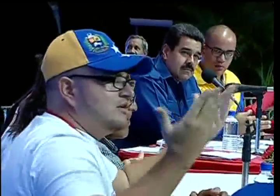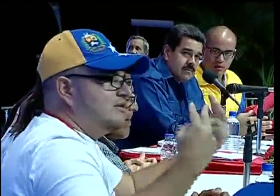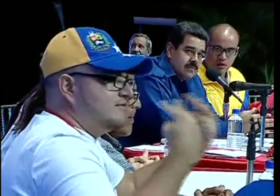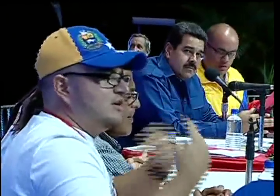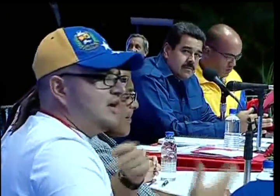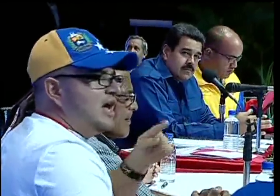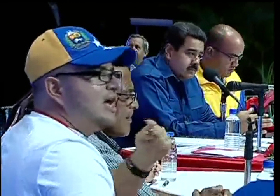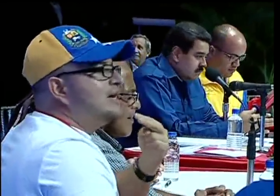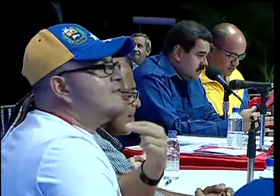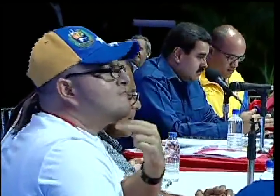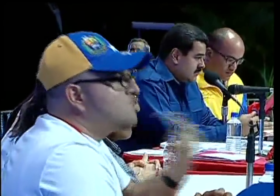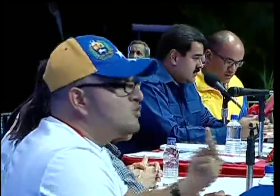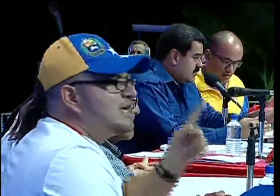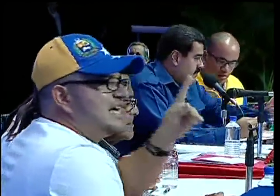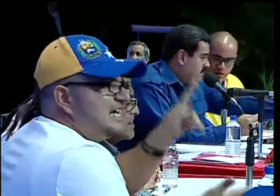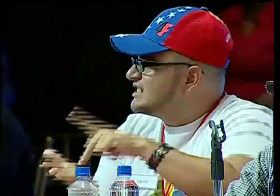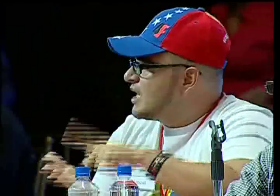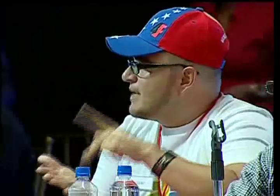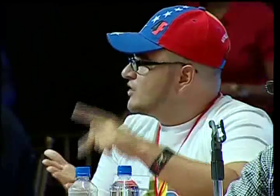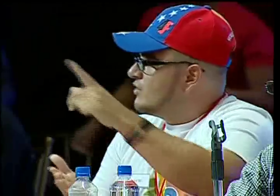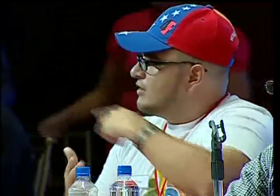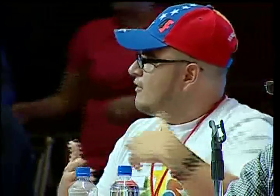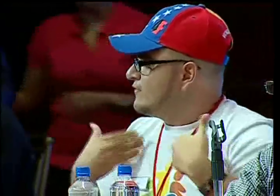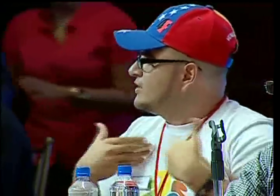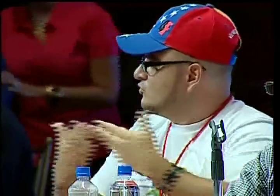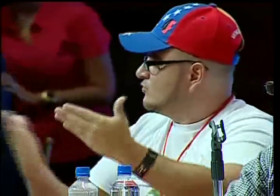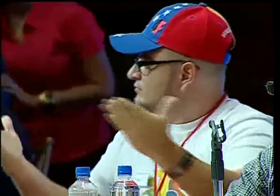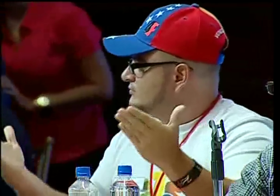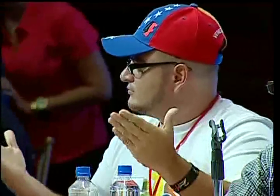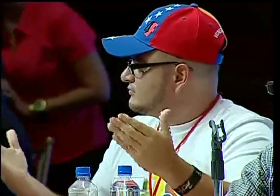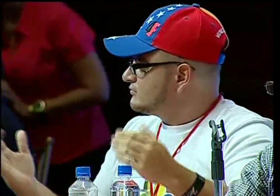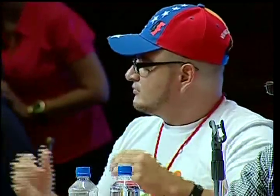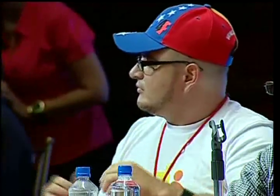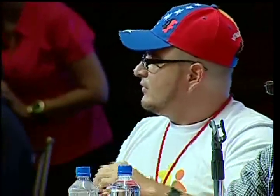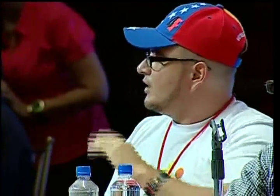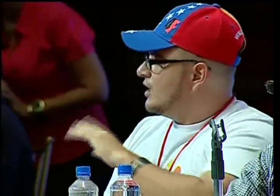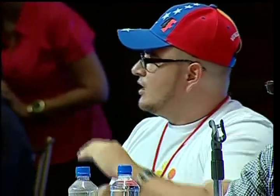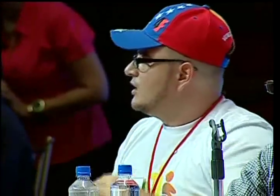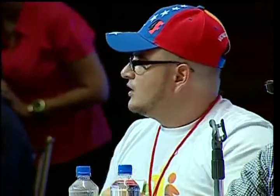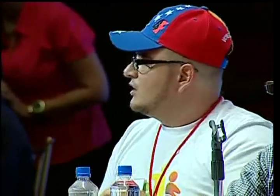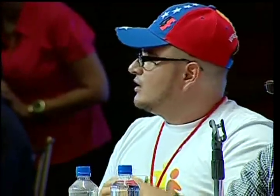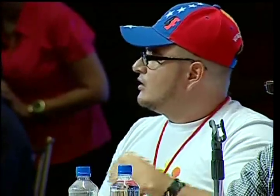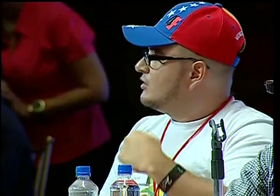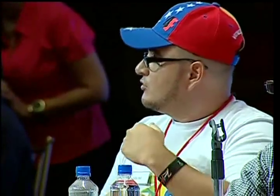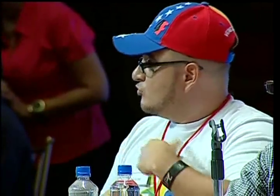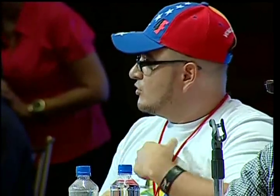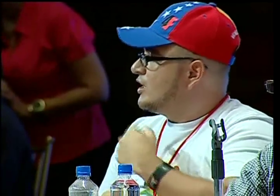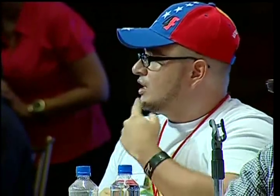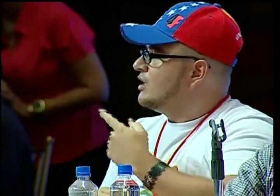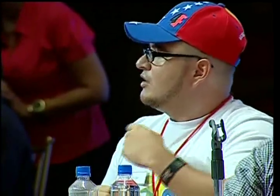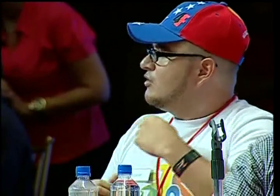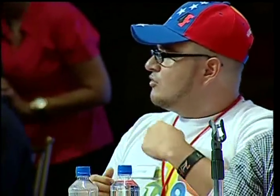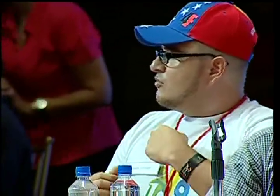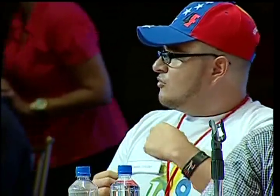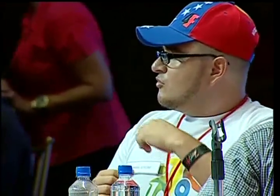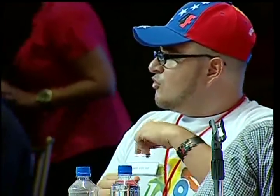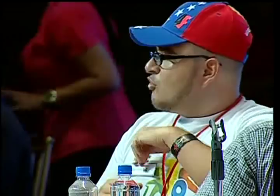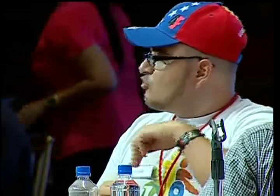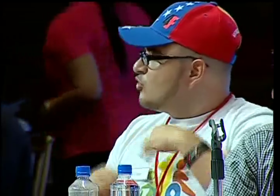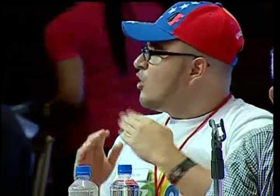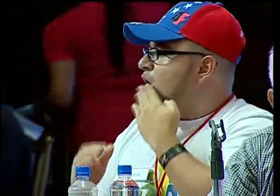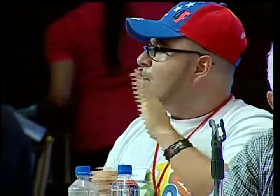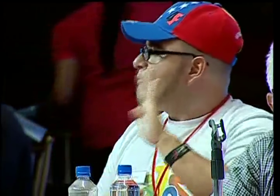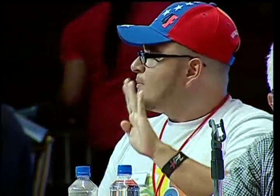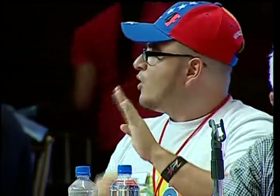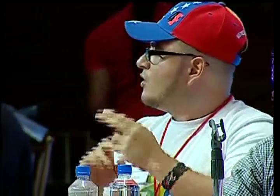nosotros nos comunicamos a través de la lengua de señas. Somos voceros, podemos participar como todos. Yo